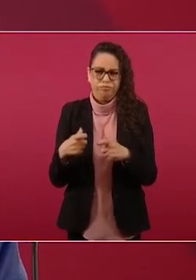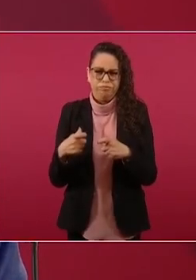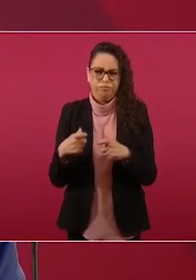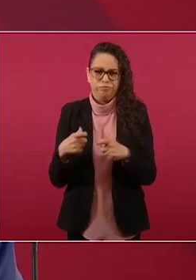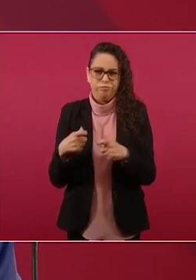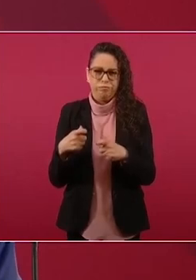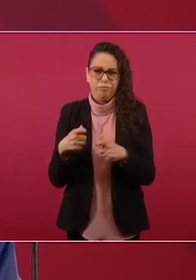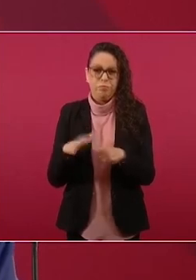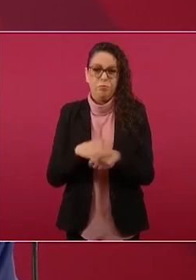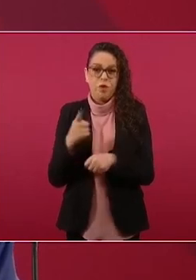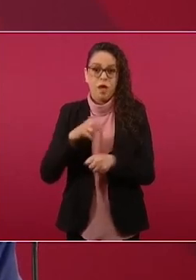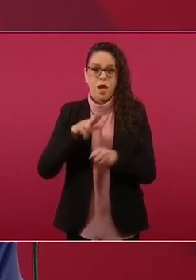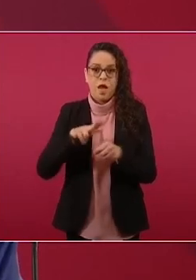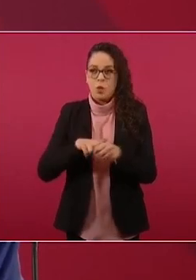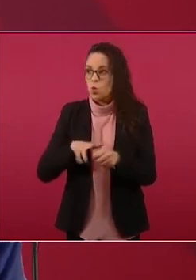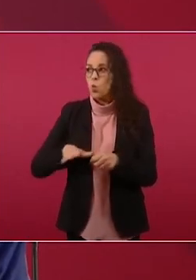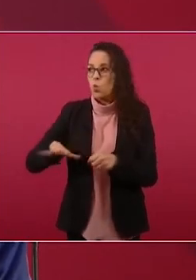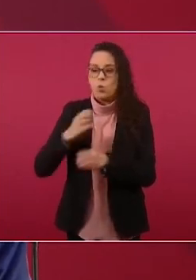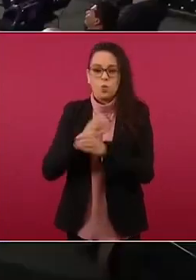por el abandono